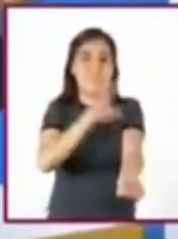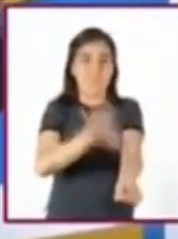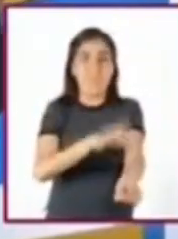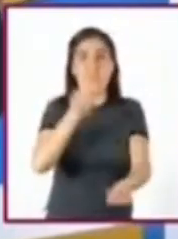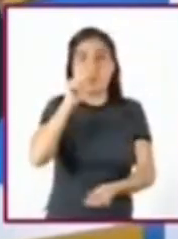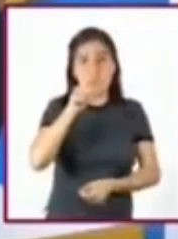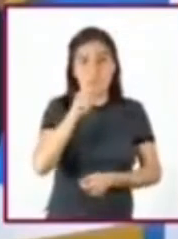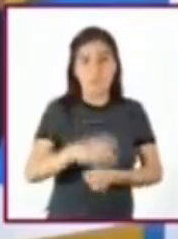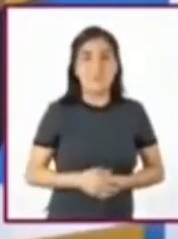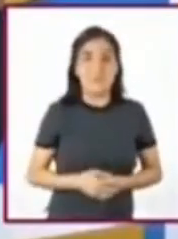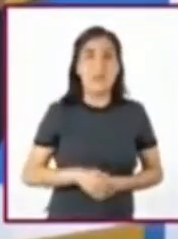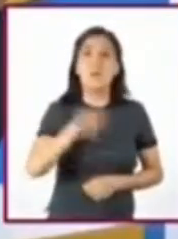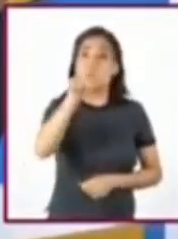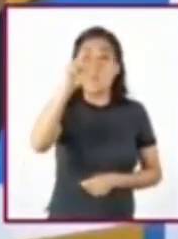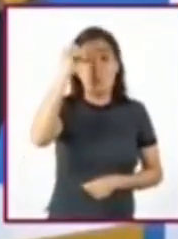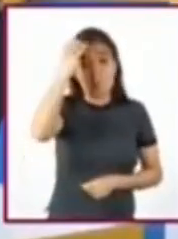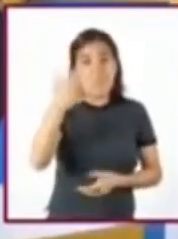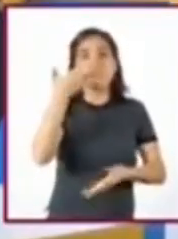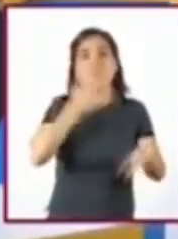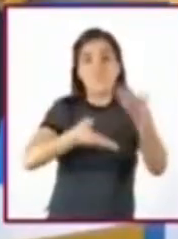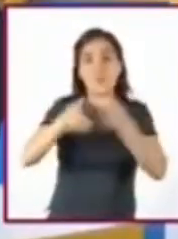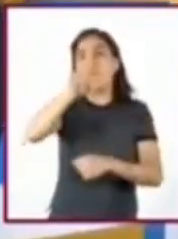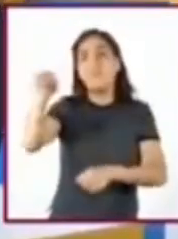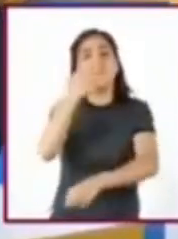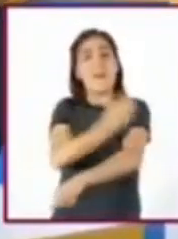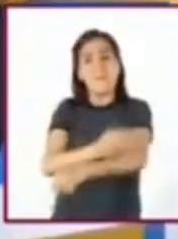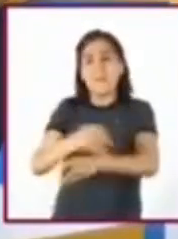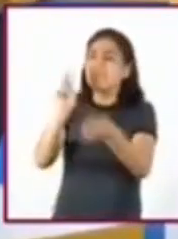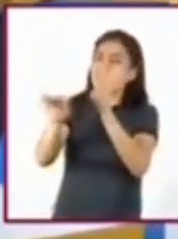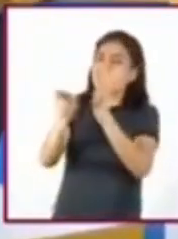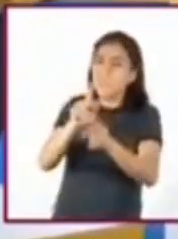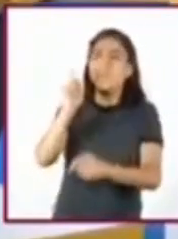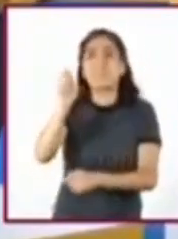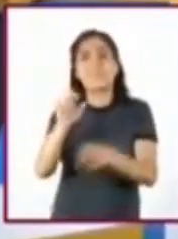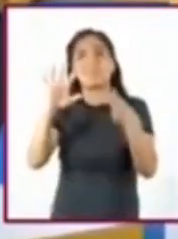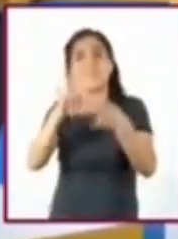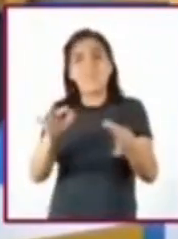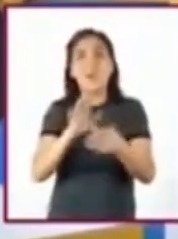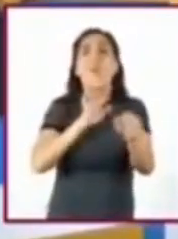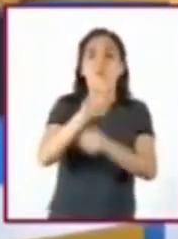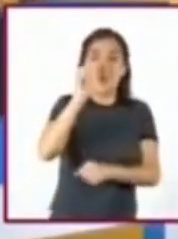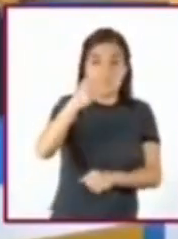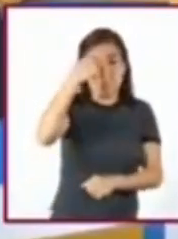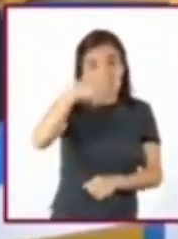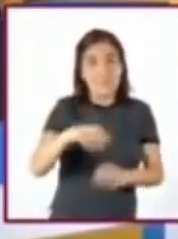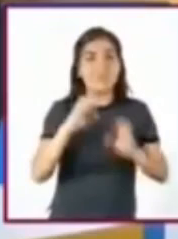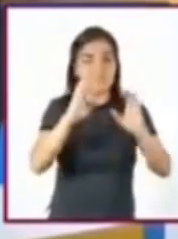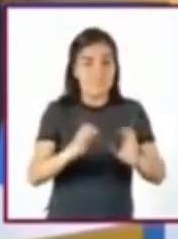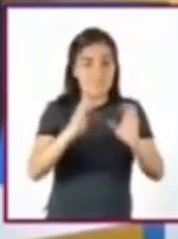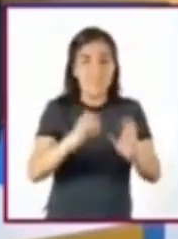olviden compartir esta información con sus familiares. Platiquen sobre cuáles son las medidas que deben